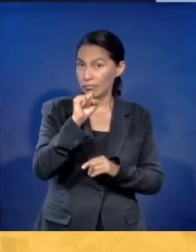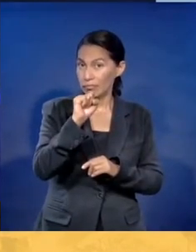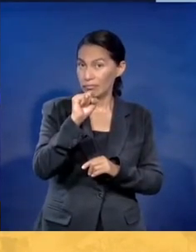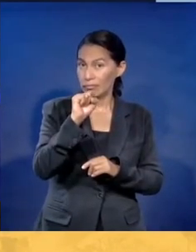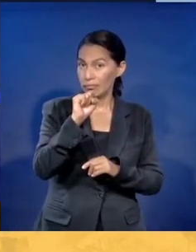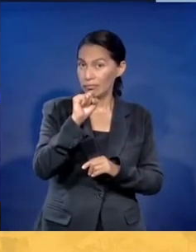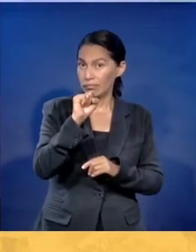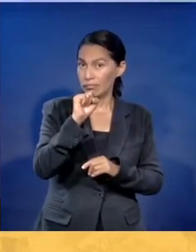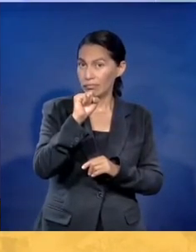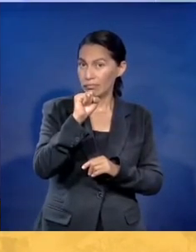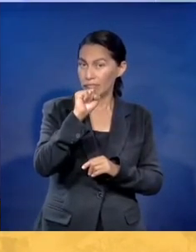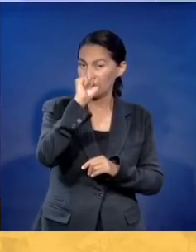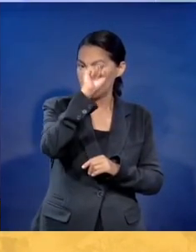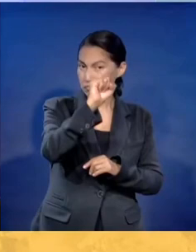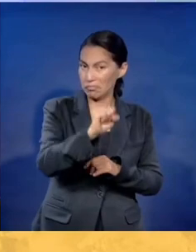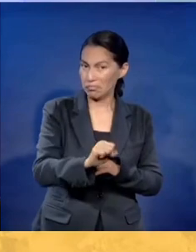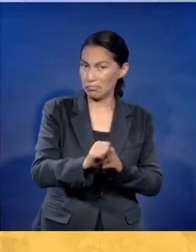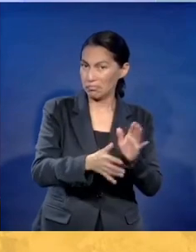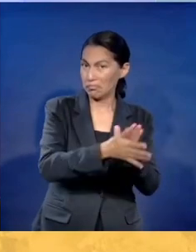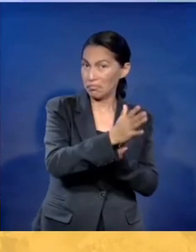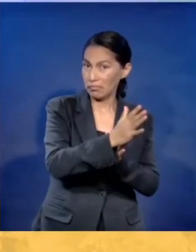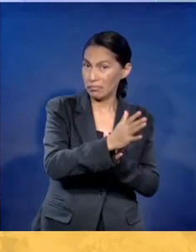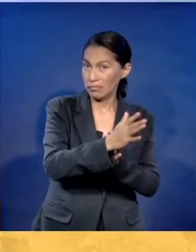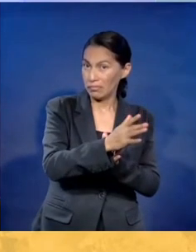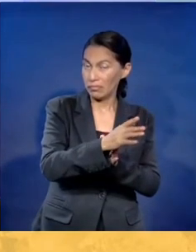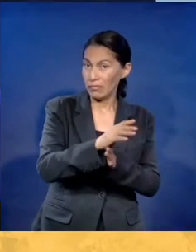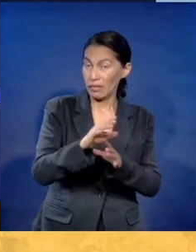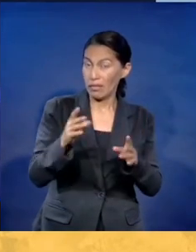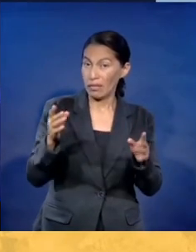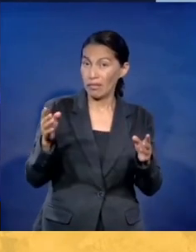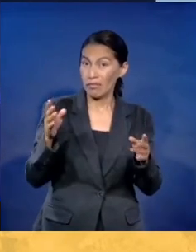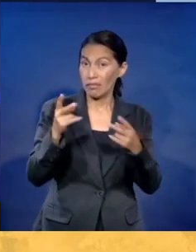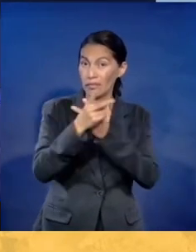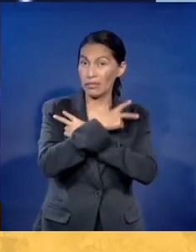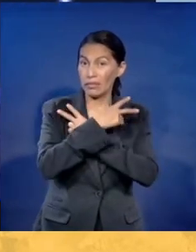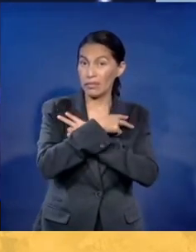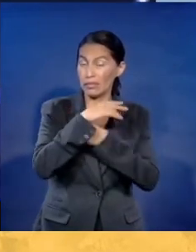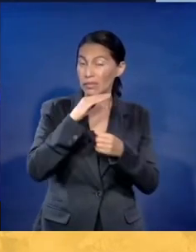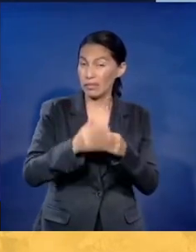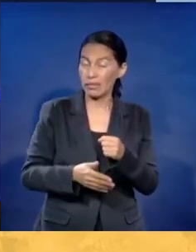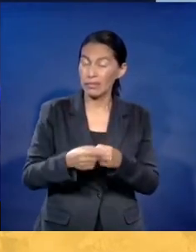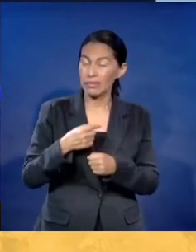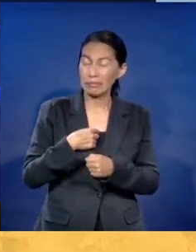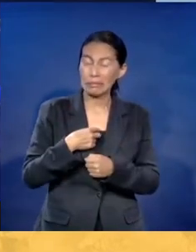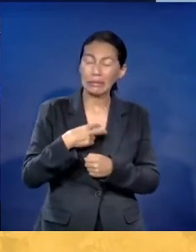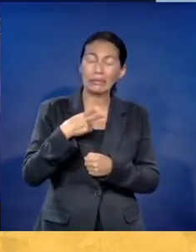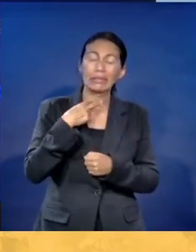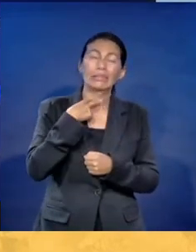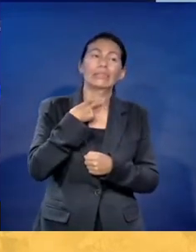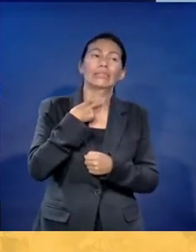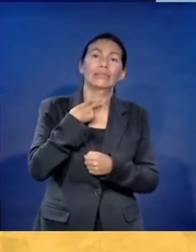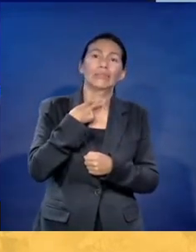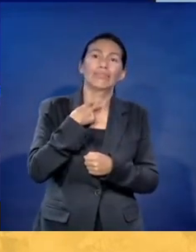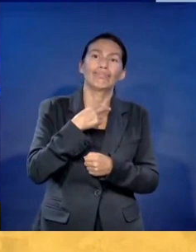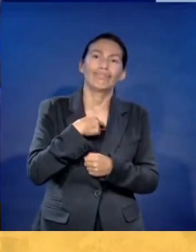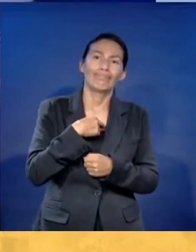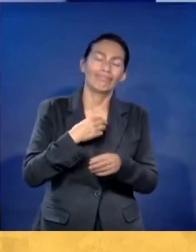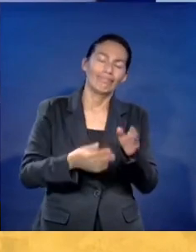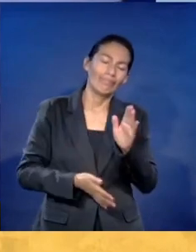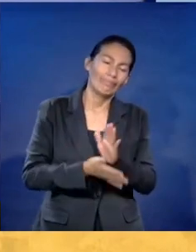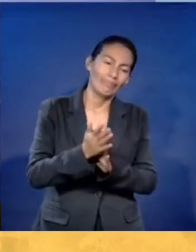cuando se estaba terminando el verano yo estaba hasta acá un día dije saben qué Yo ya me voy le voy a dejar todas las